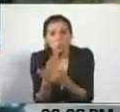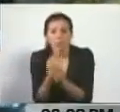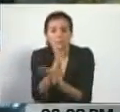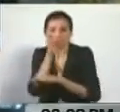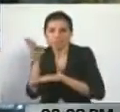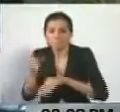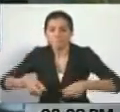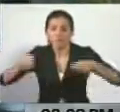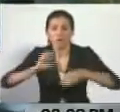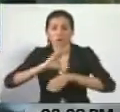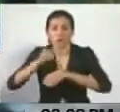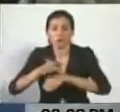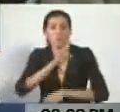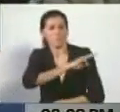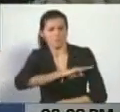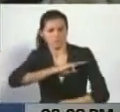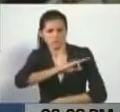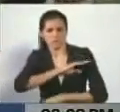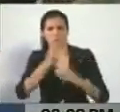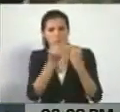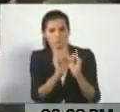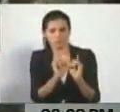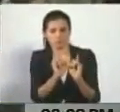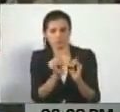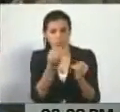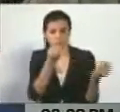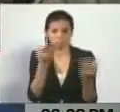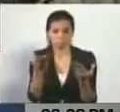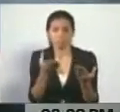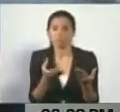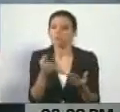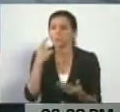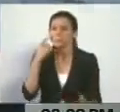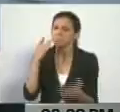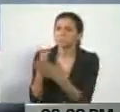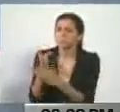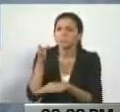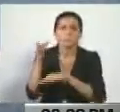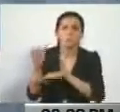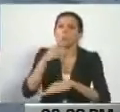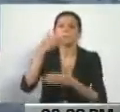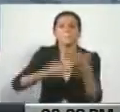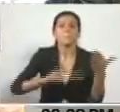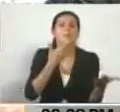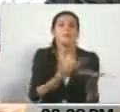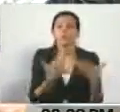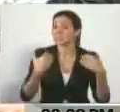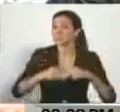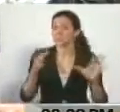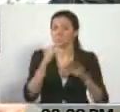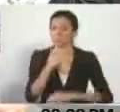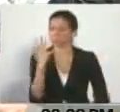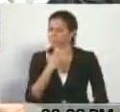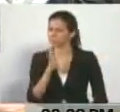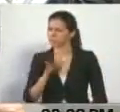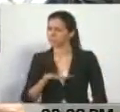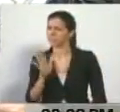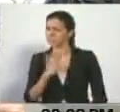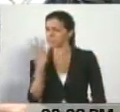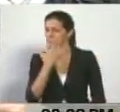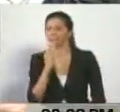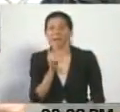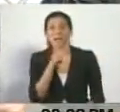Gran Misión Abastecimiento Soberano detectó alimentos sin permiso sanitario y de dudosa procedencia. Azúcar